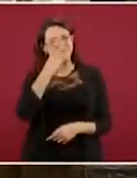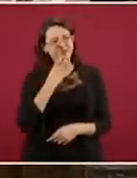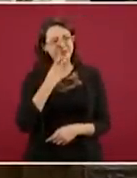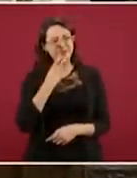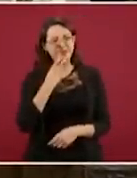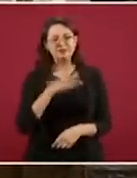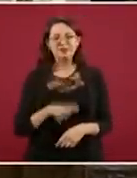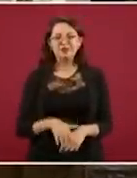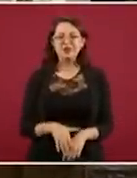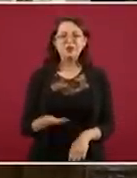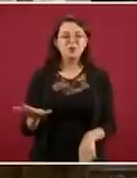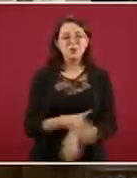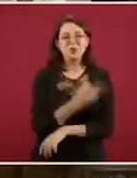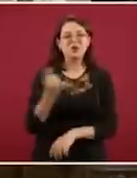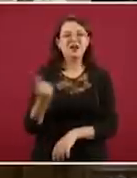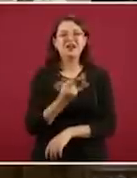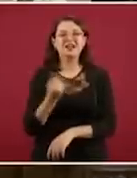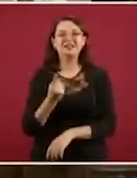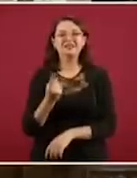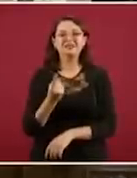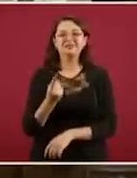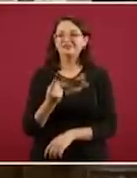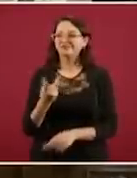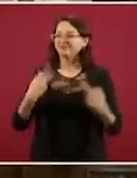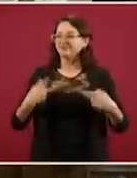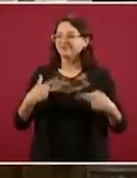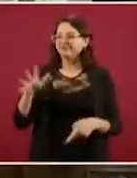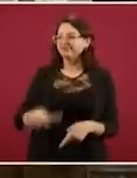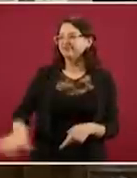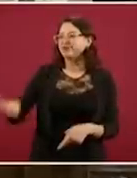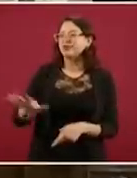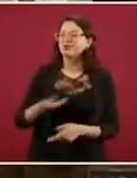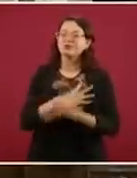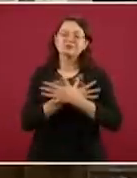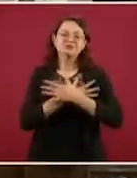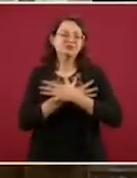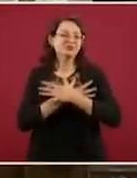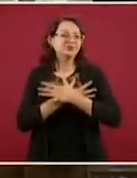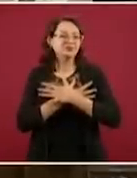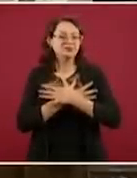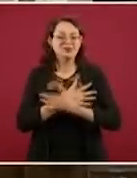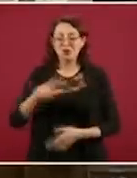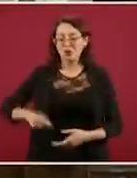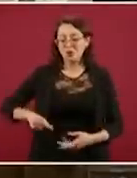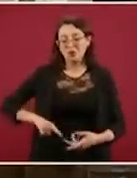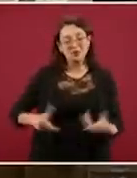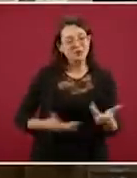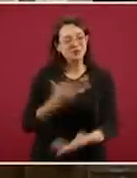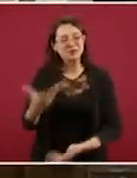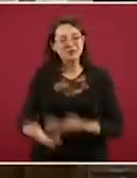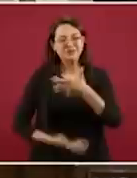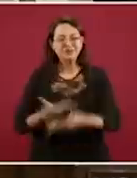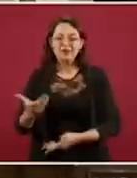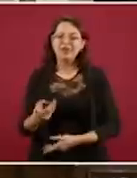porque le tenía un profundo amor al pueblo. Todos los servidores públicos tenemos que